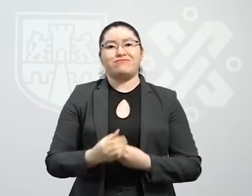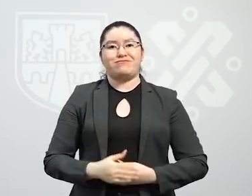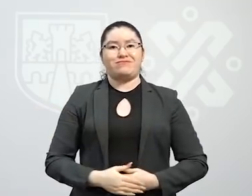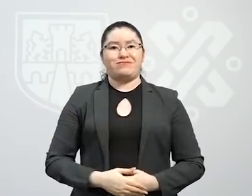Gracias.